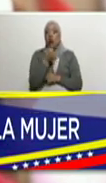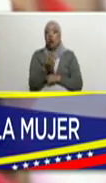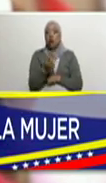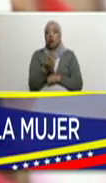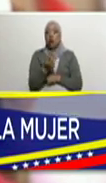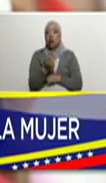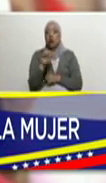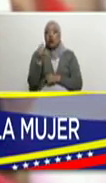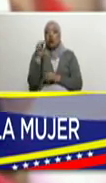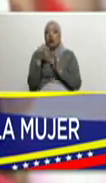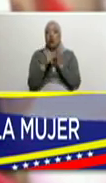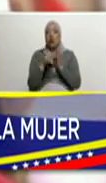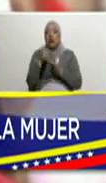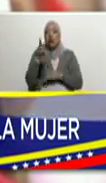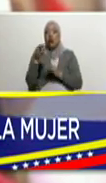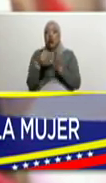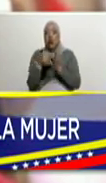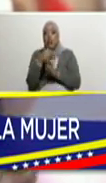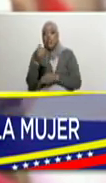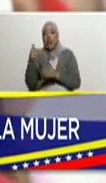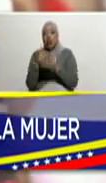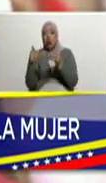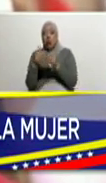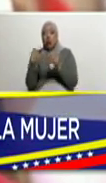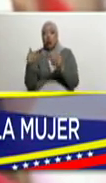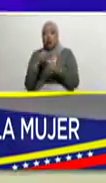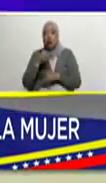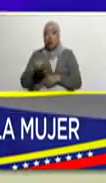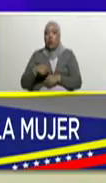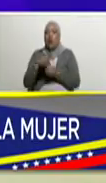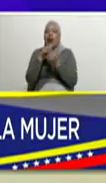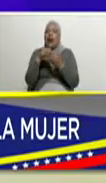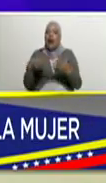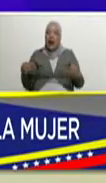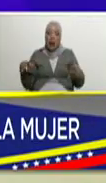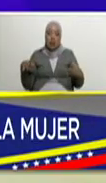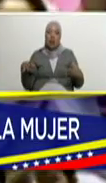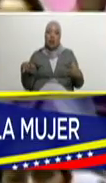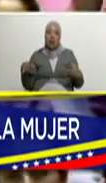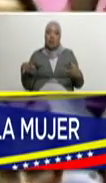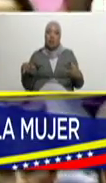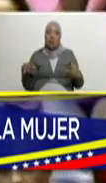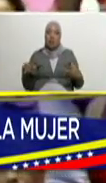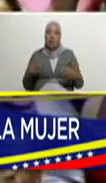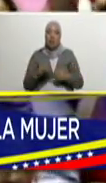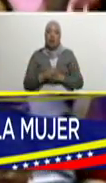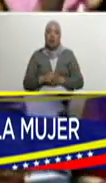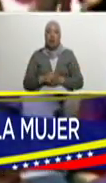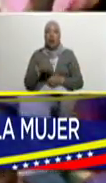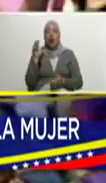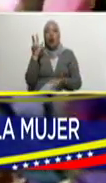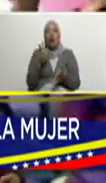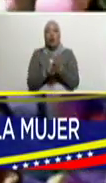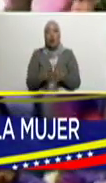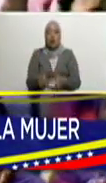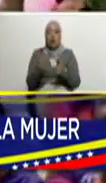fácilmente de los 10 mil, 12 mil dólares, presidente. Aquí nosotros lo vamos a hacer gratuitamente.